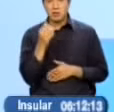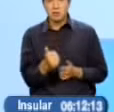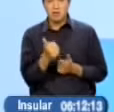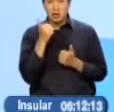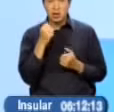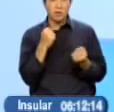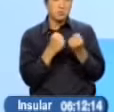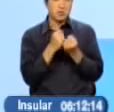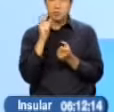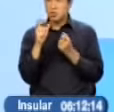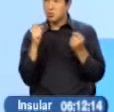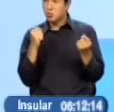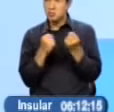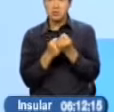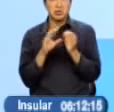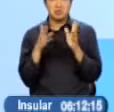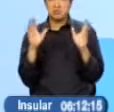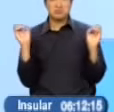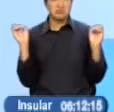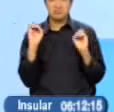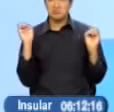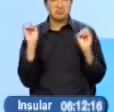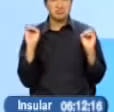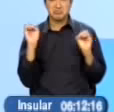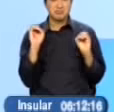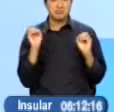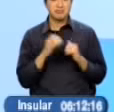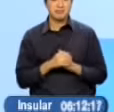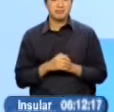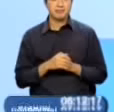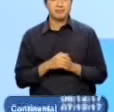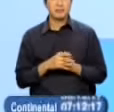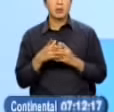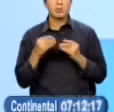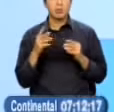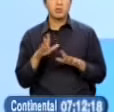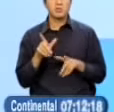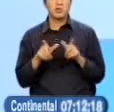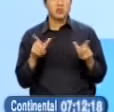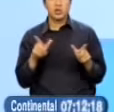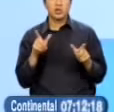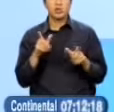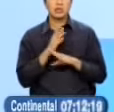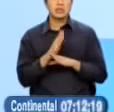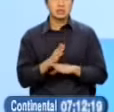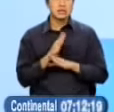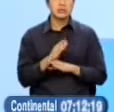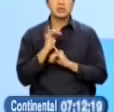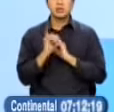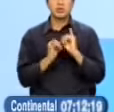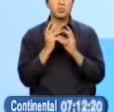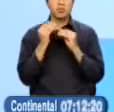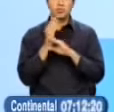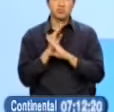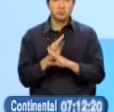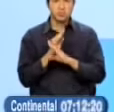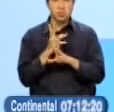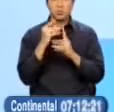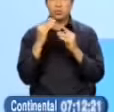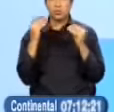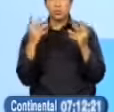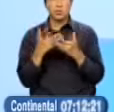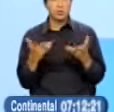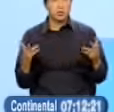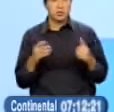bajísima bajísimos niveles de aprobación con mucha resistencia internacional con muchos